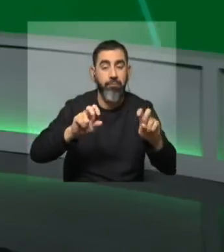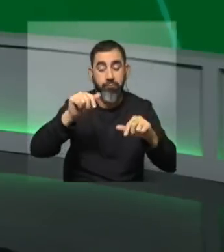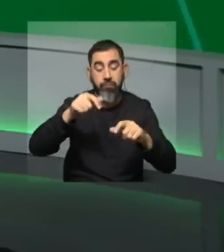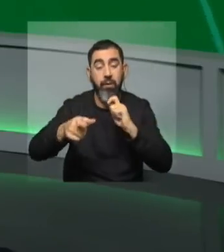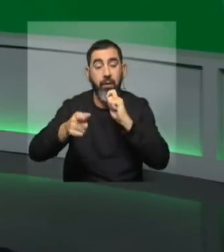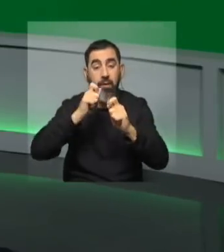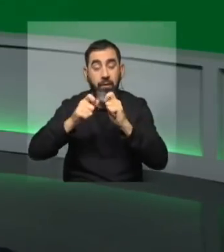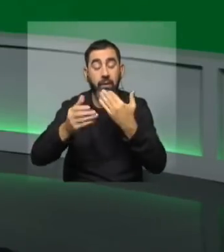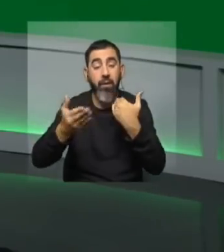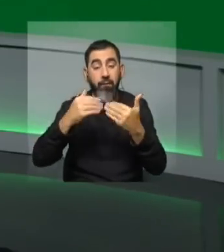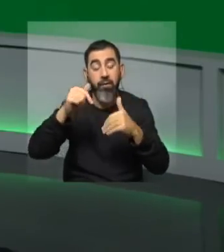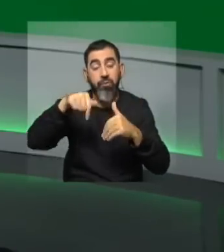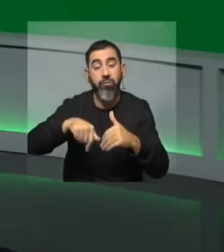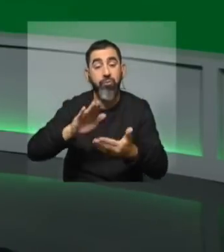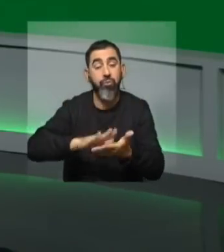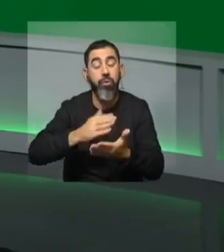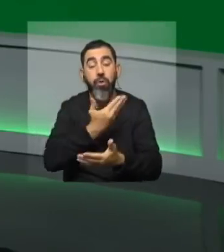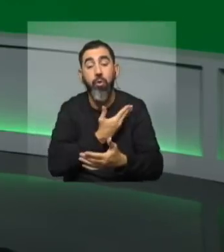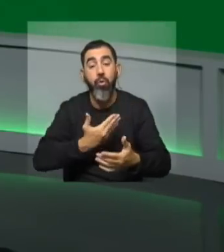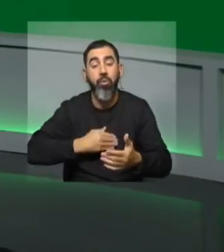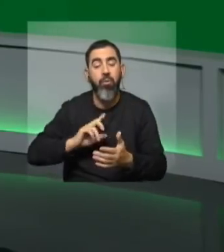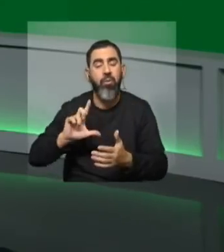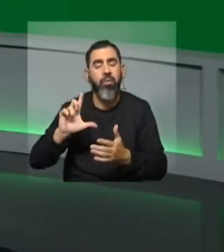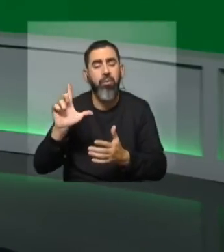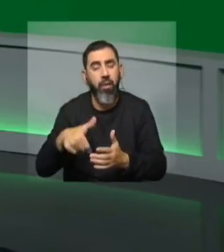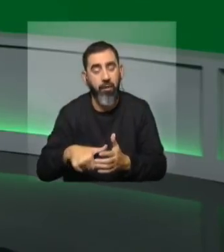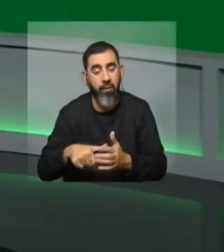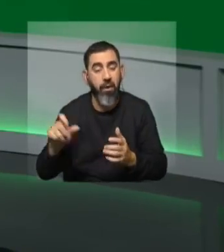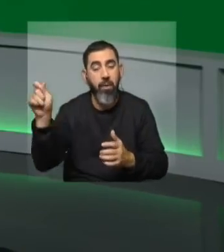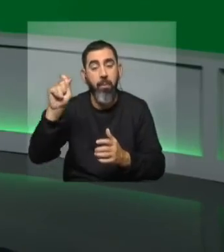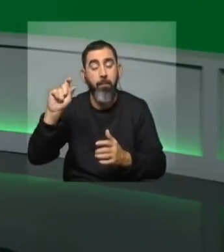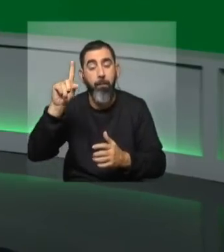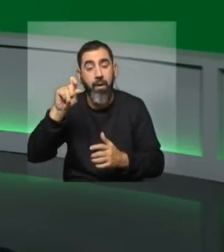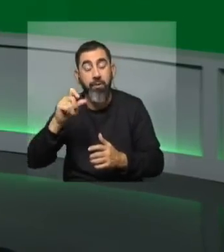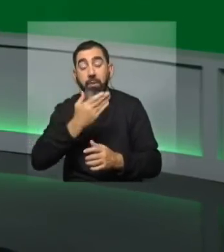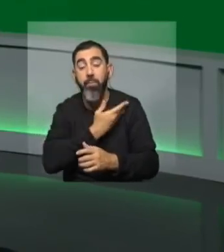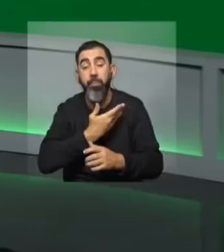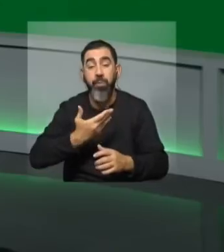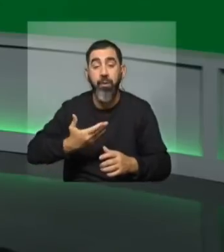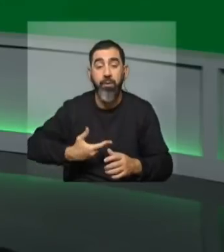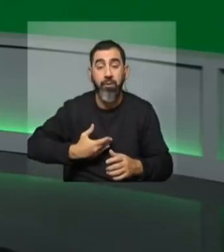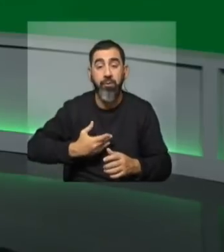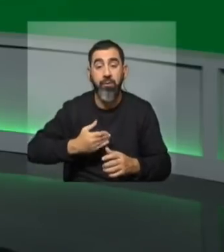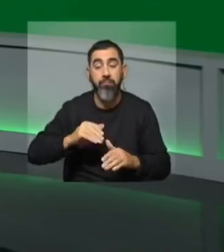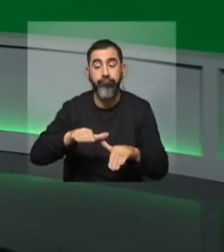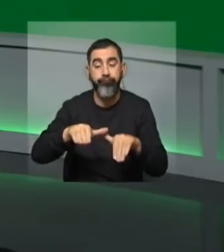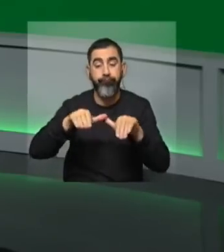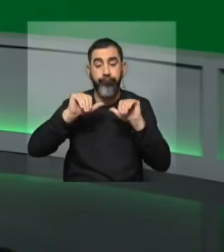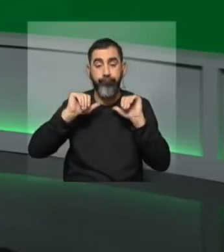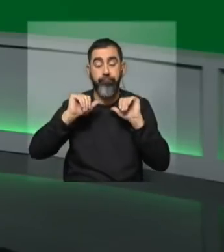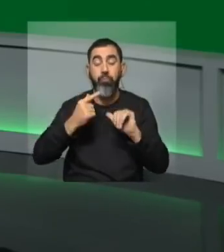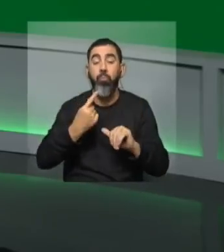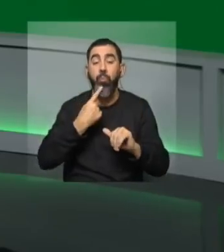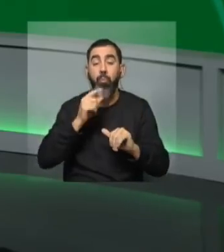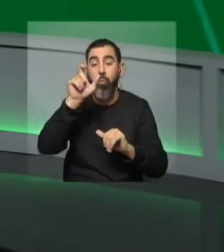Letra Chica, Botinelli opinó que el gobierno tardó en declarar la emergencia hídrica y que el presidente salió de la escena. En tanto, el